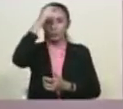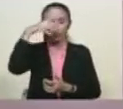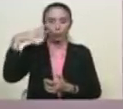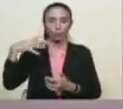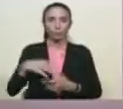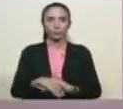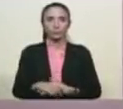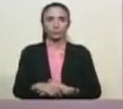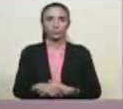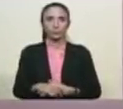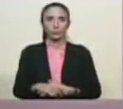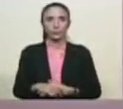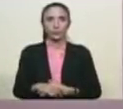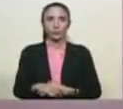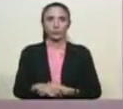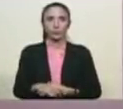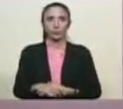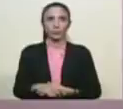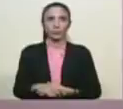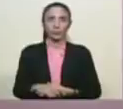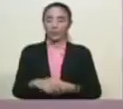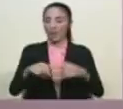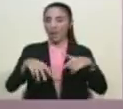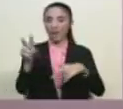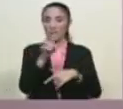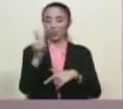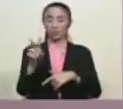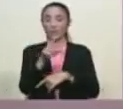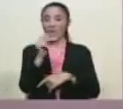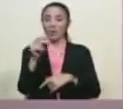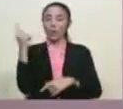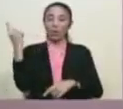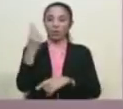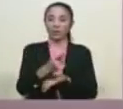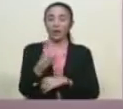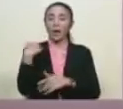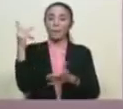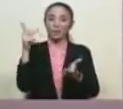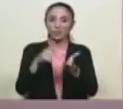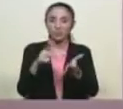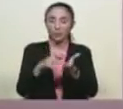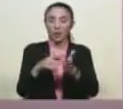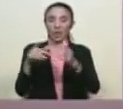Y Rex Tillerson salió a declarar, Venezuela no debe ir a la cumbre de las Américas.